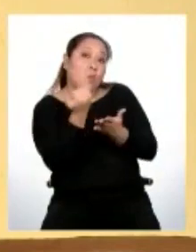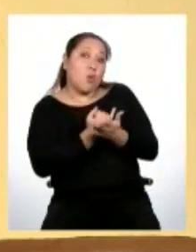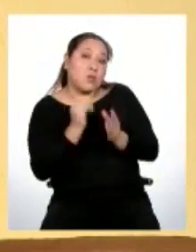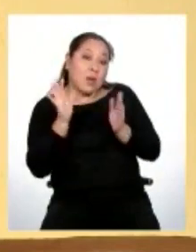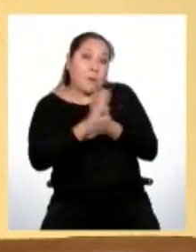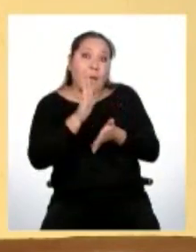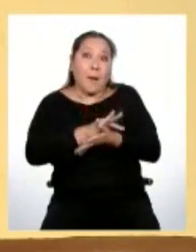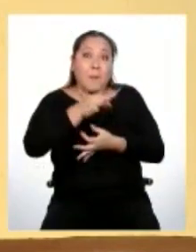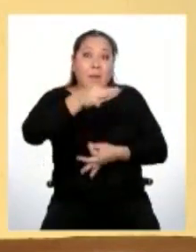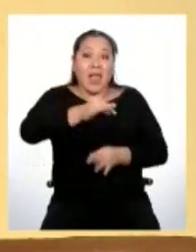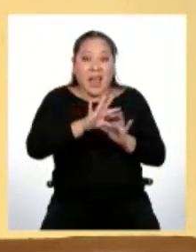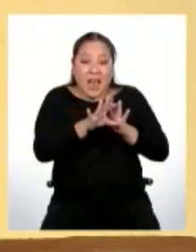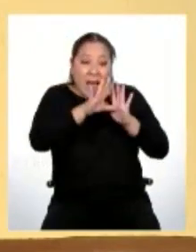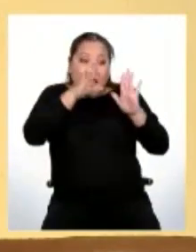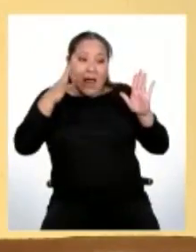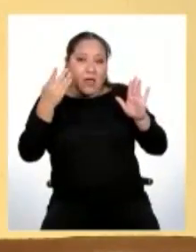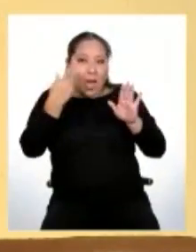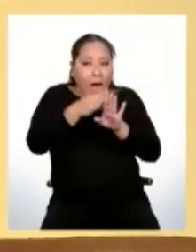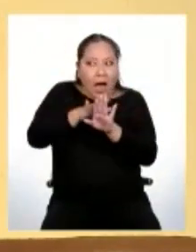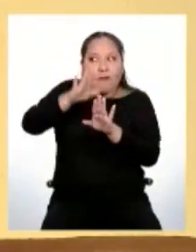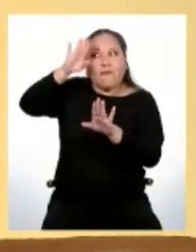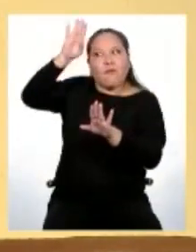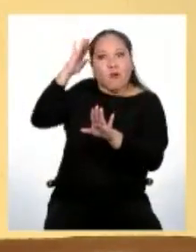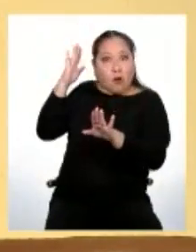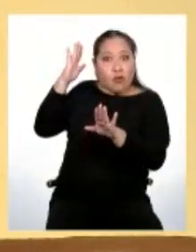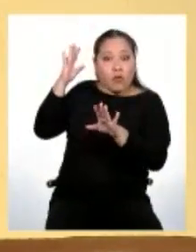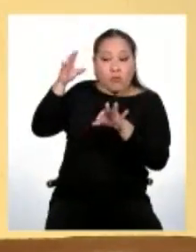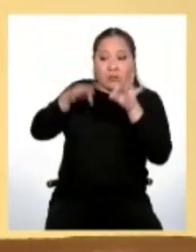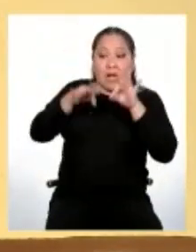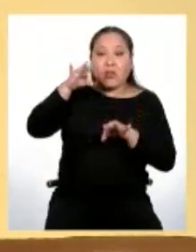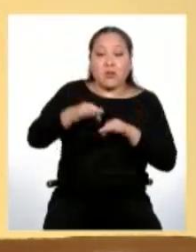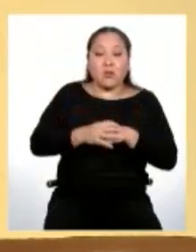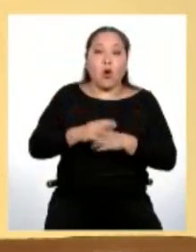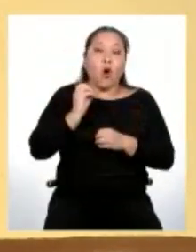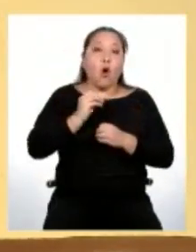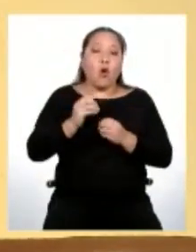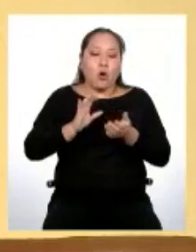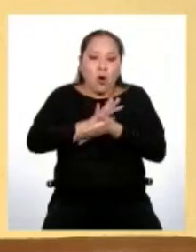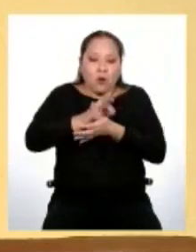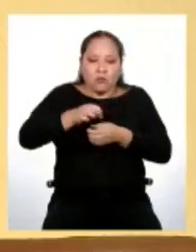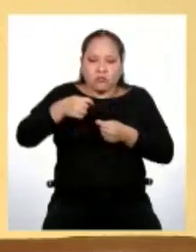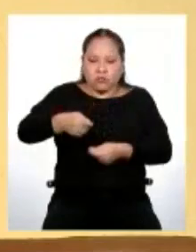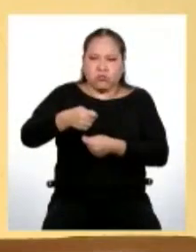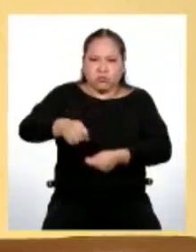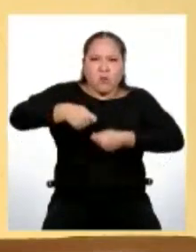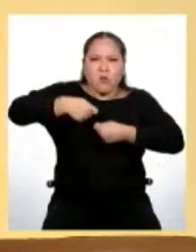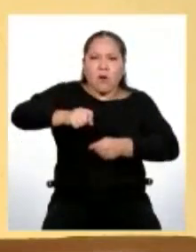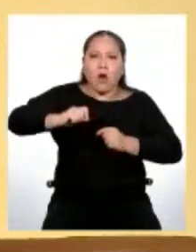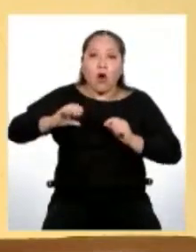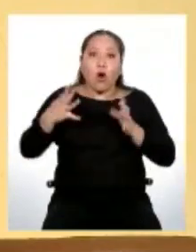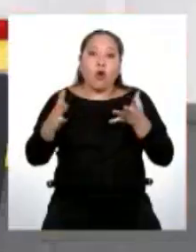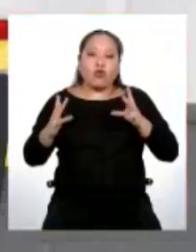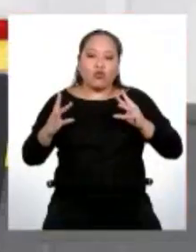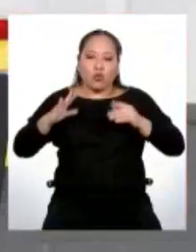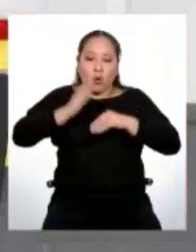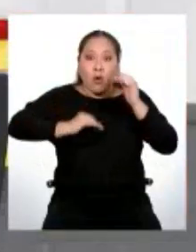papel grande y colocarlo al fondo del escenario. O podrías utilizar cartón reciclado para construir una montaña en